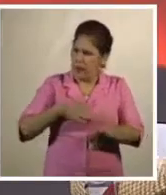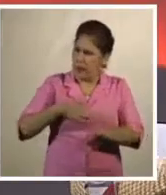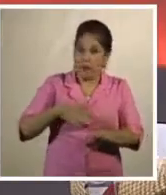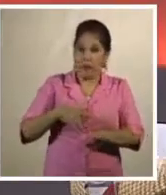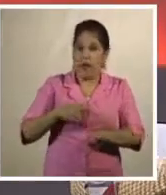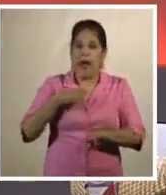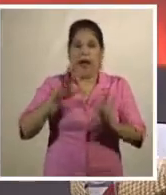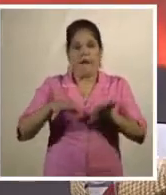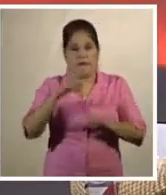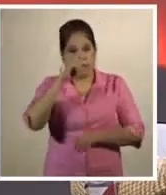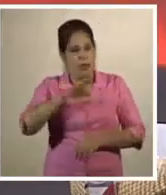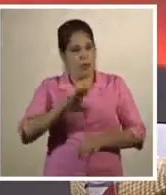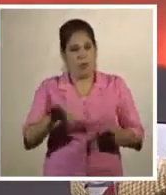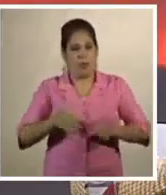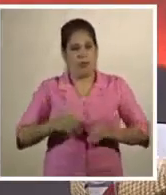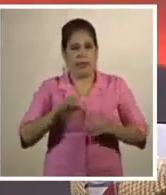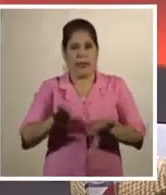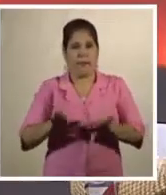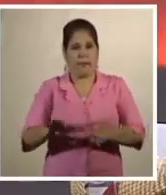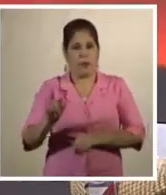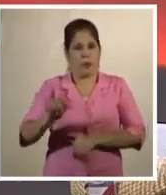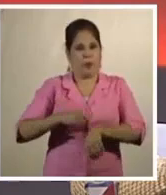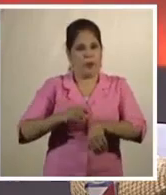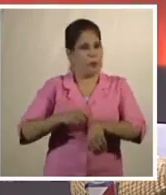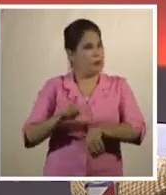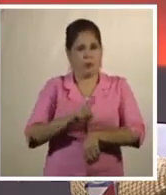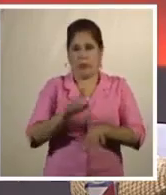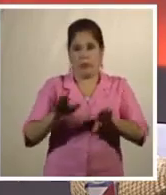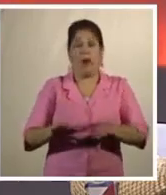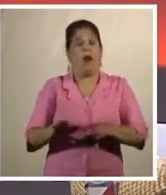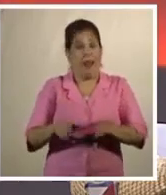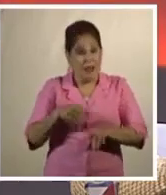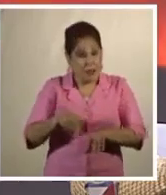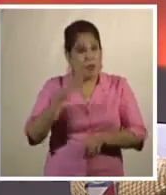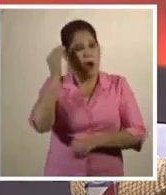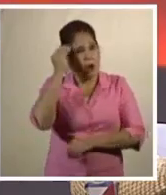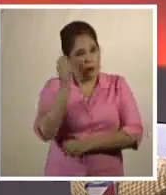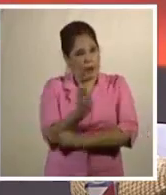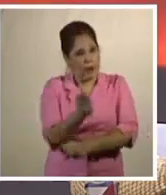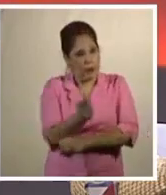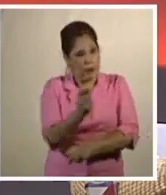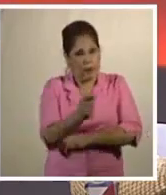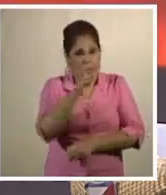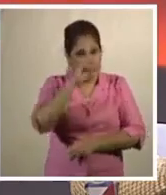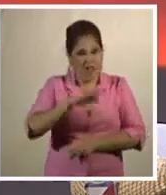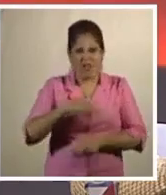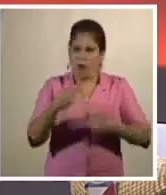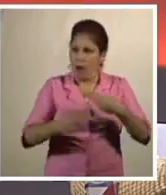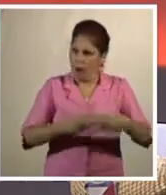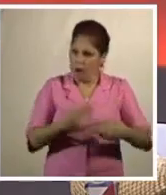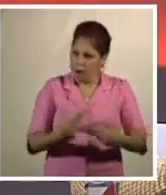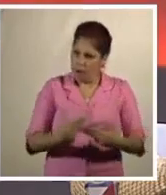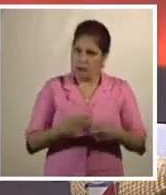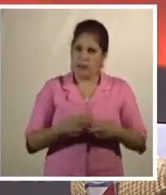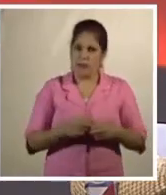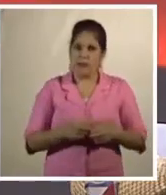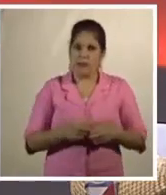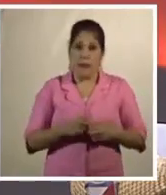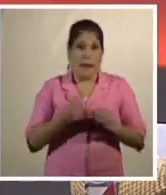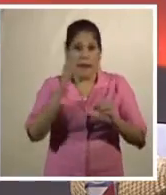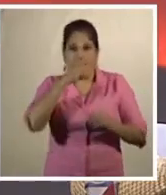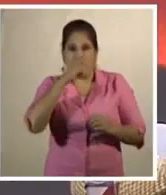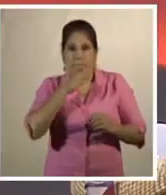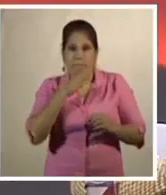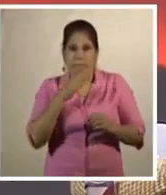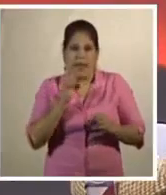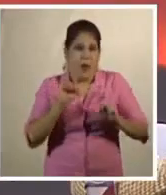eso es un proceso que es complicado y que realmente a veces no va bien entonces en este momento el niño que avanza se pone y